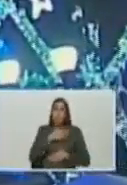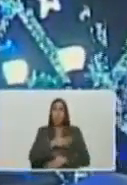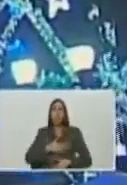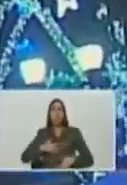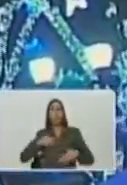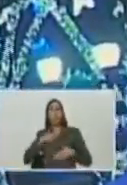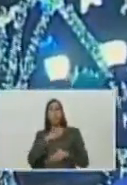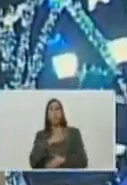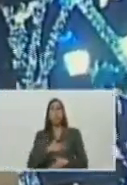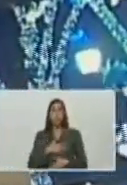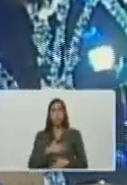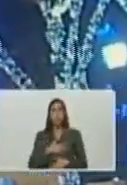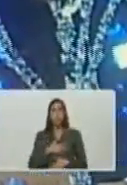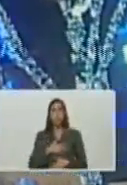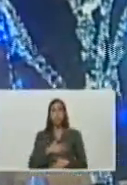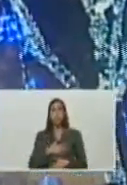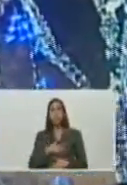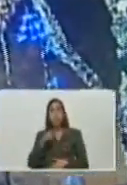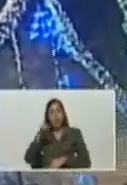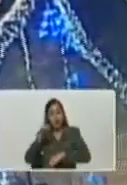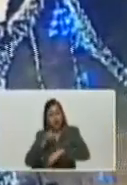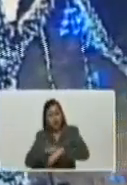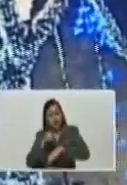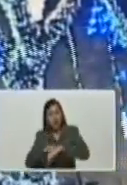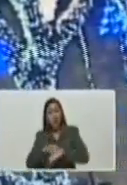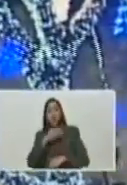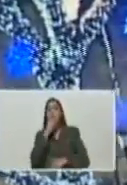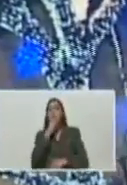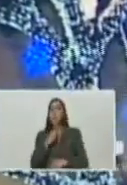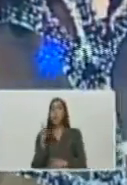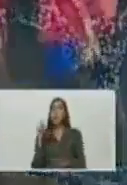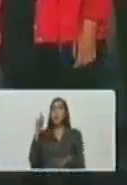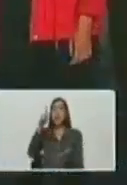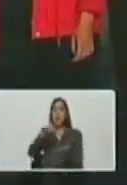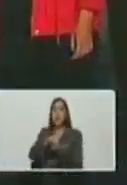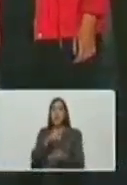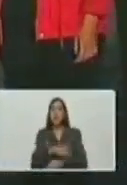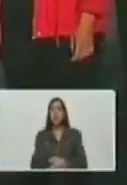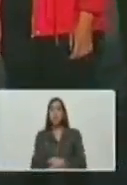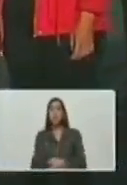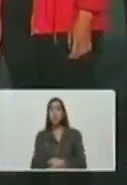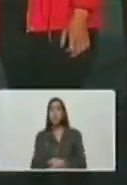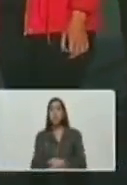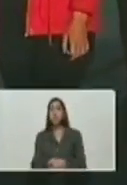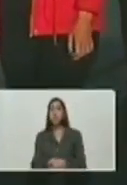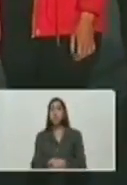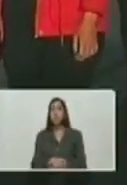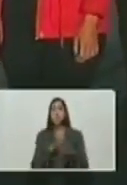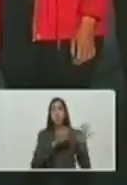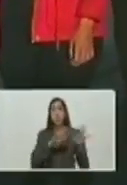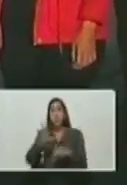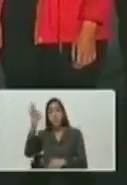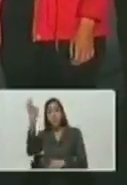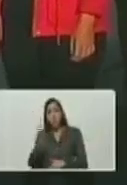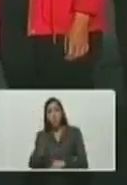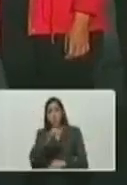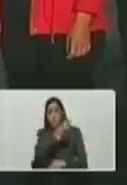este periodo de Navidad que viene. Más de 95% de